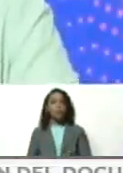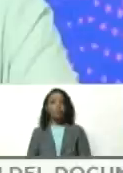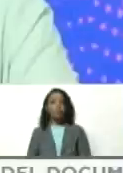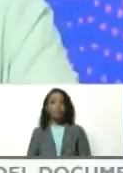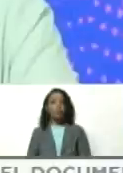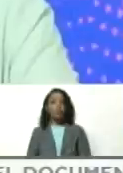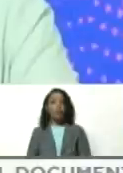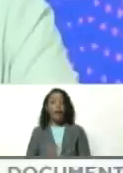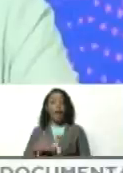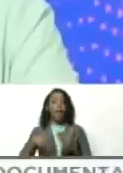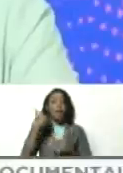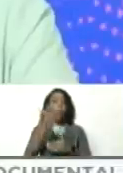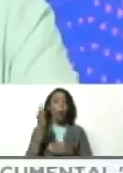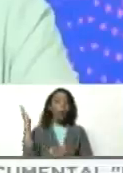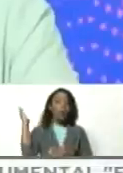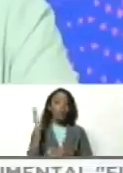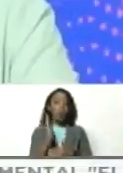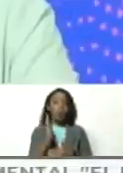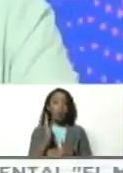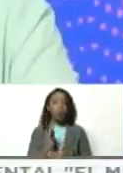Y luego vino